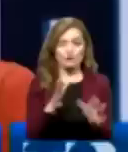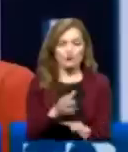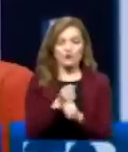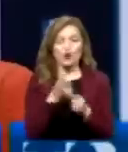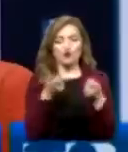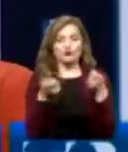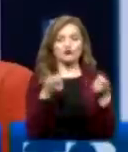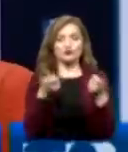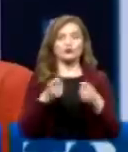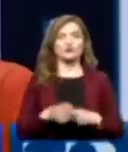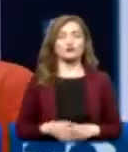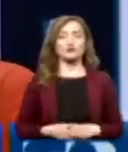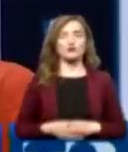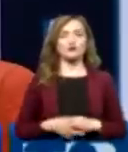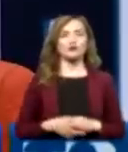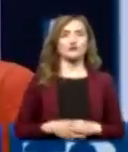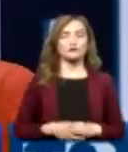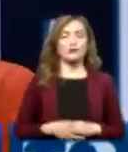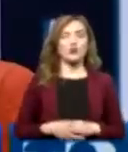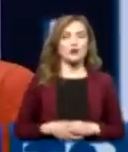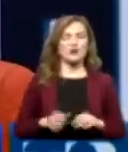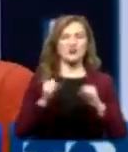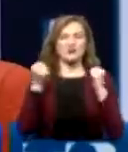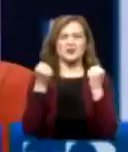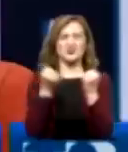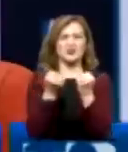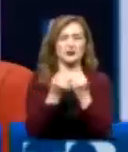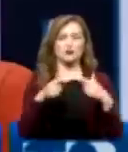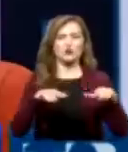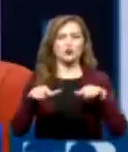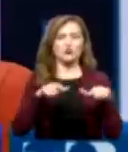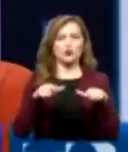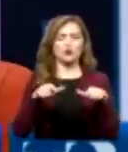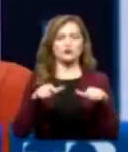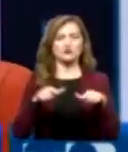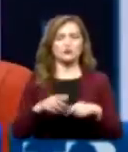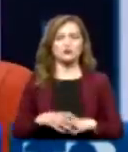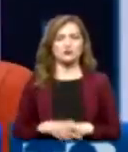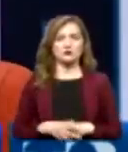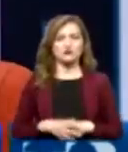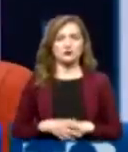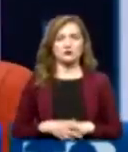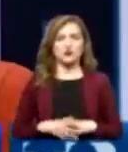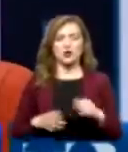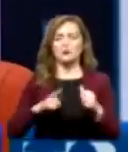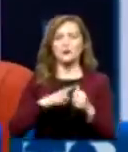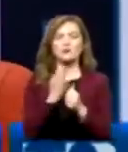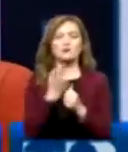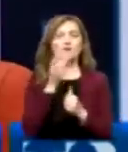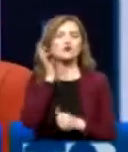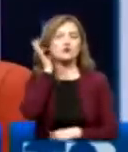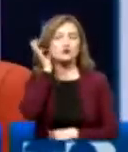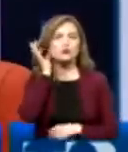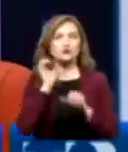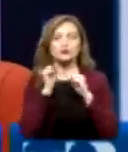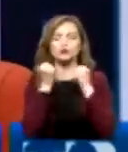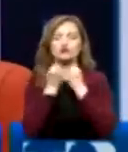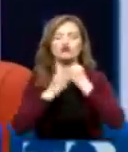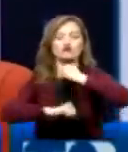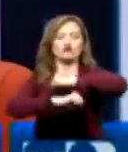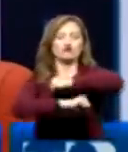es como un hogar, parte del núcleo que es la mujer. Entonces, no, la sociedad igual